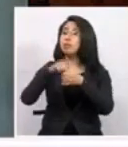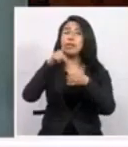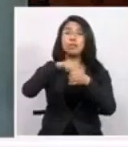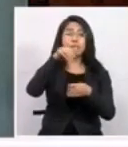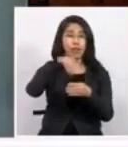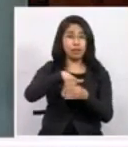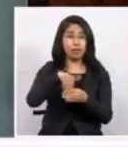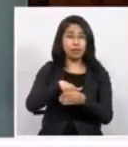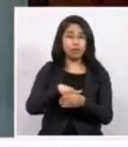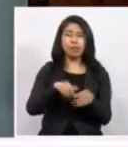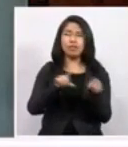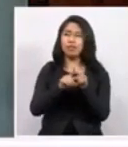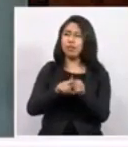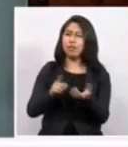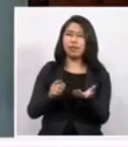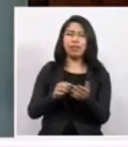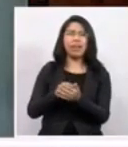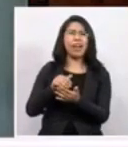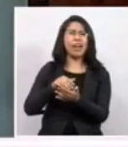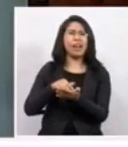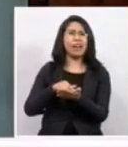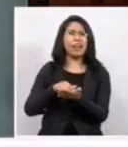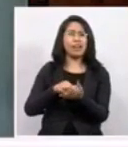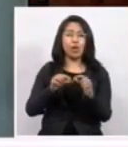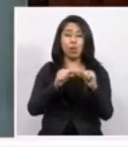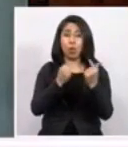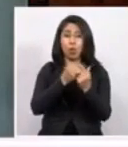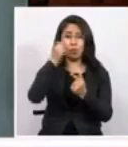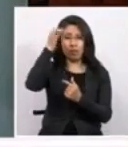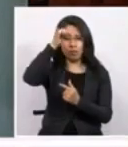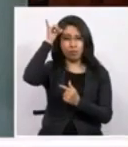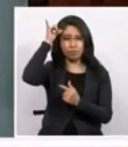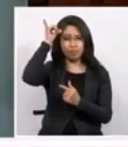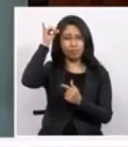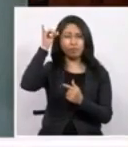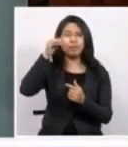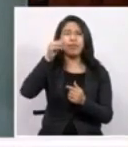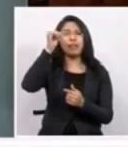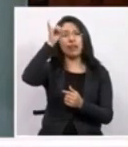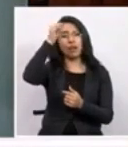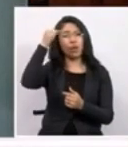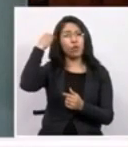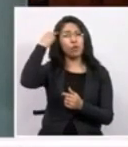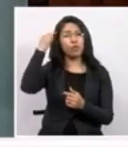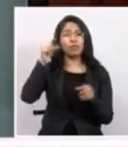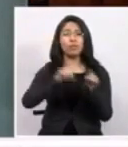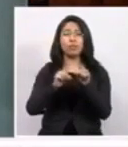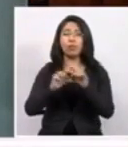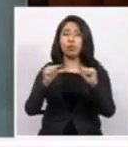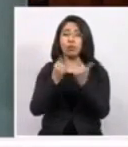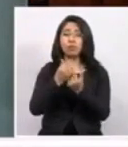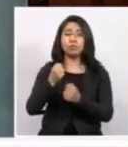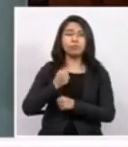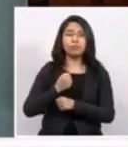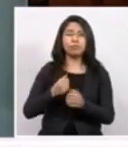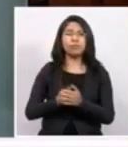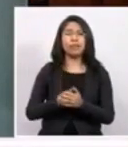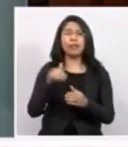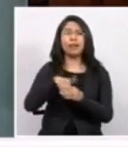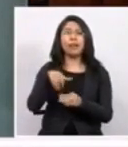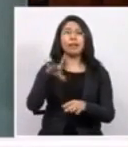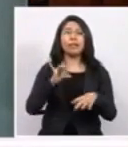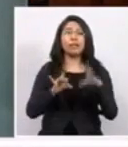estuvo amenazada por la violencia desde el gobierno de facto y grupos paramilitares, en las